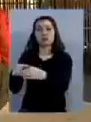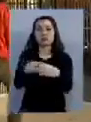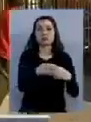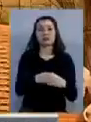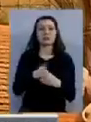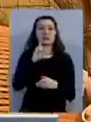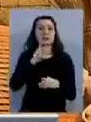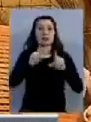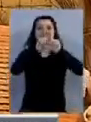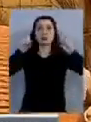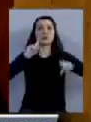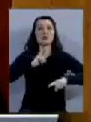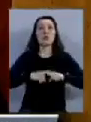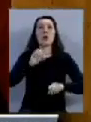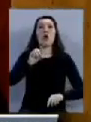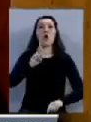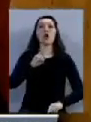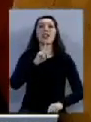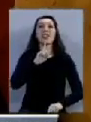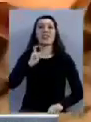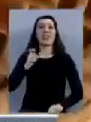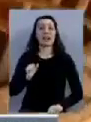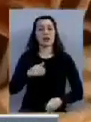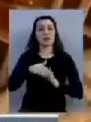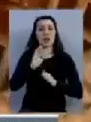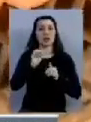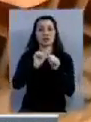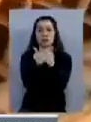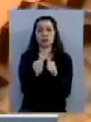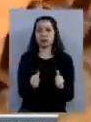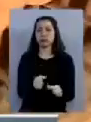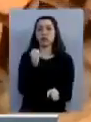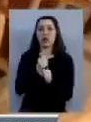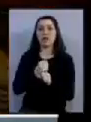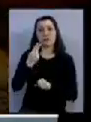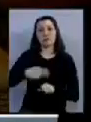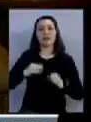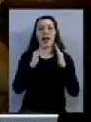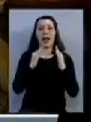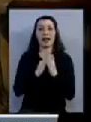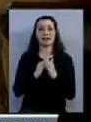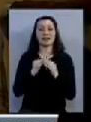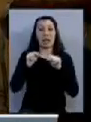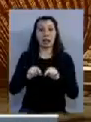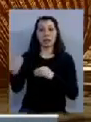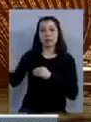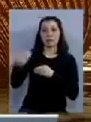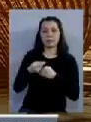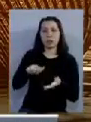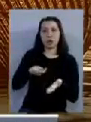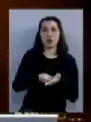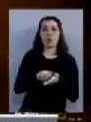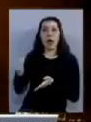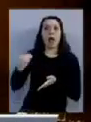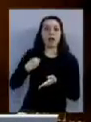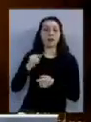sin cartel, los Ortega, como la mayoría de los artesanos, trabaja en su casa. Hasta aquí llegan los clientes